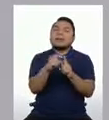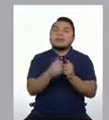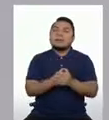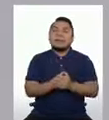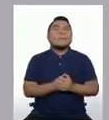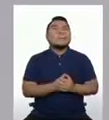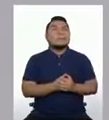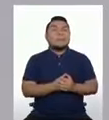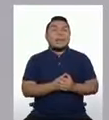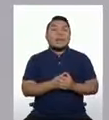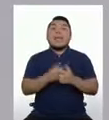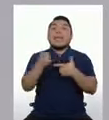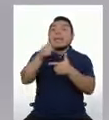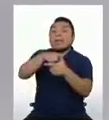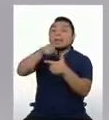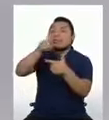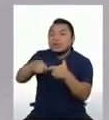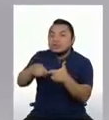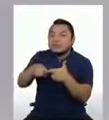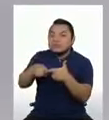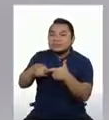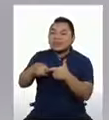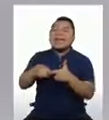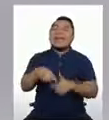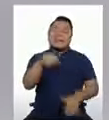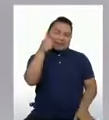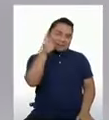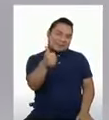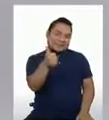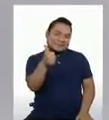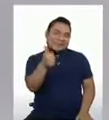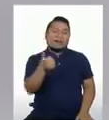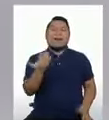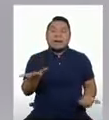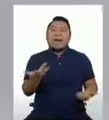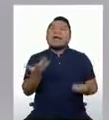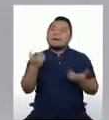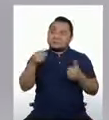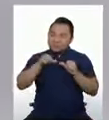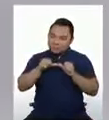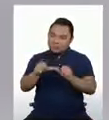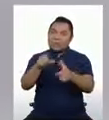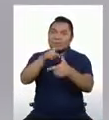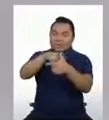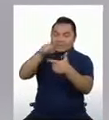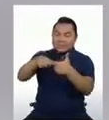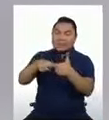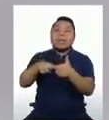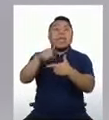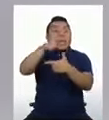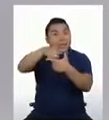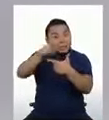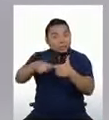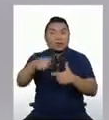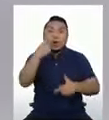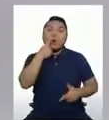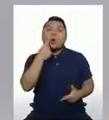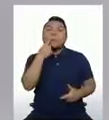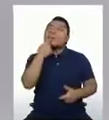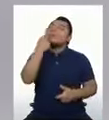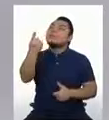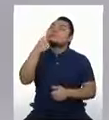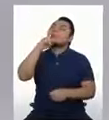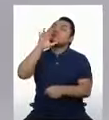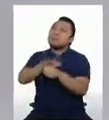Podría ser. Entonces... Muy bien. Continuamos entonces. El hombre promete guardar el secreto del acuario